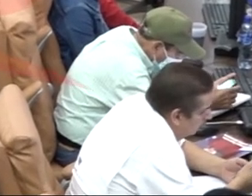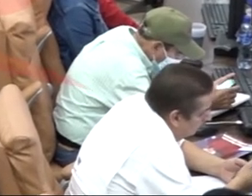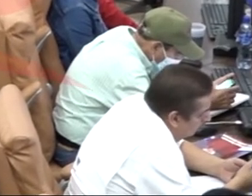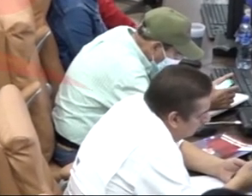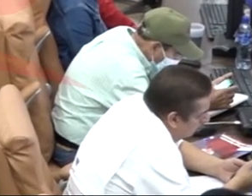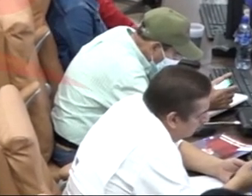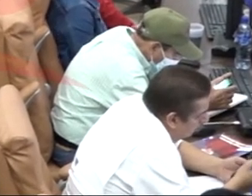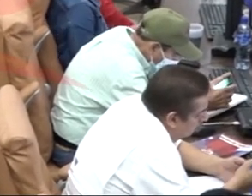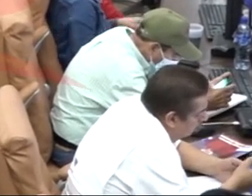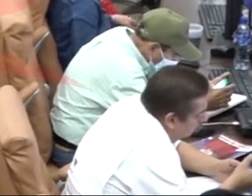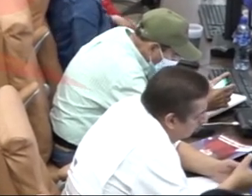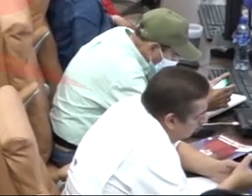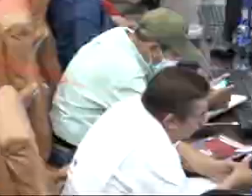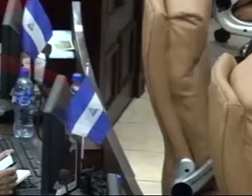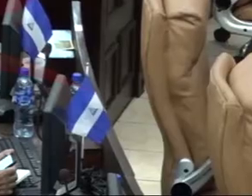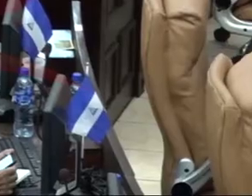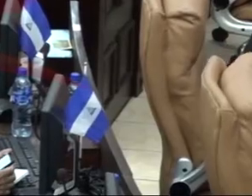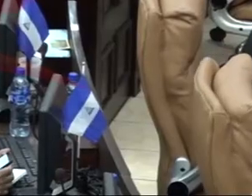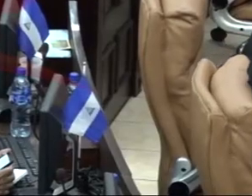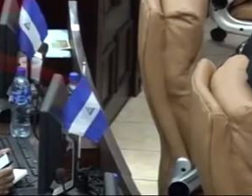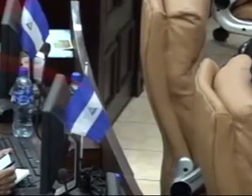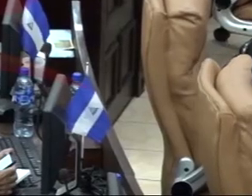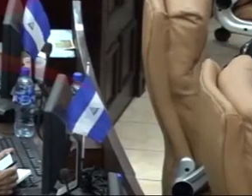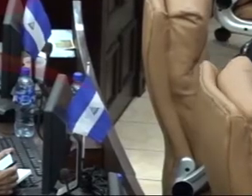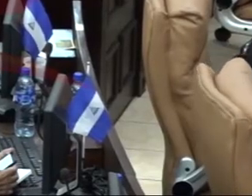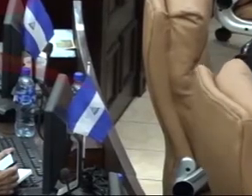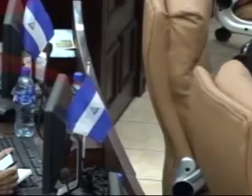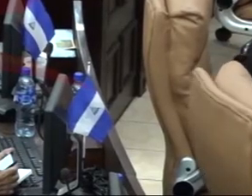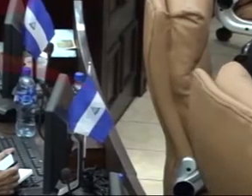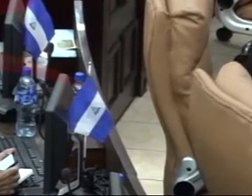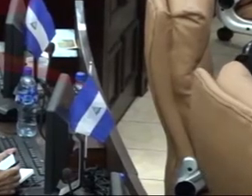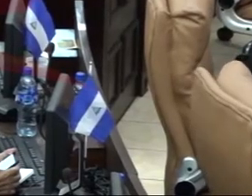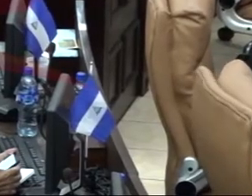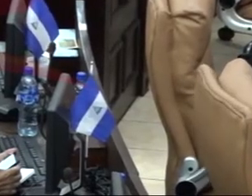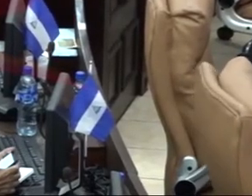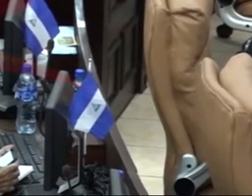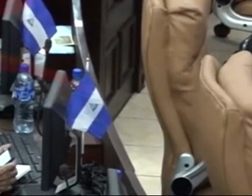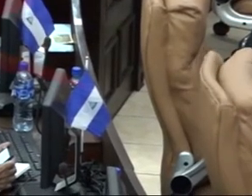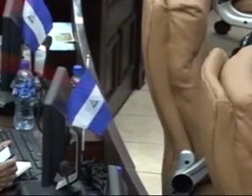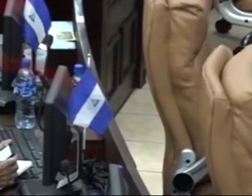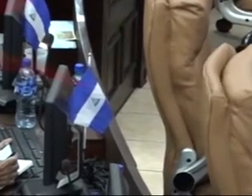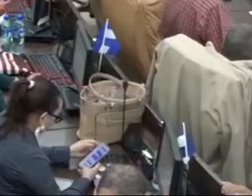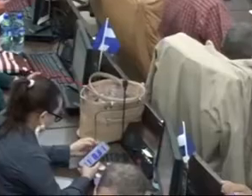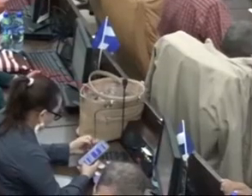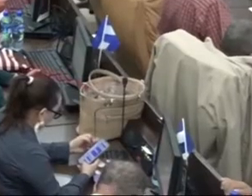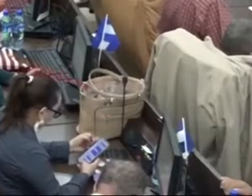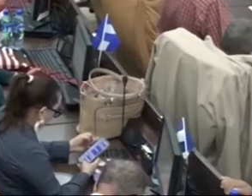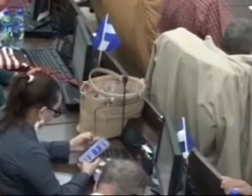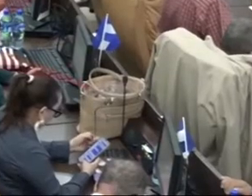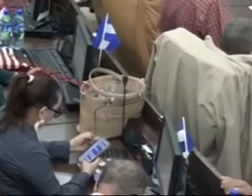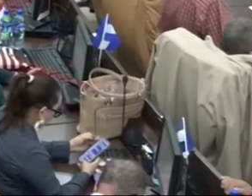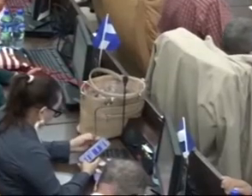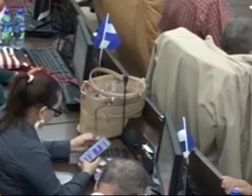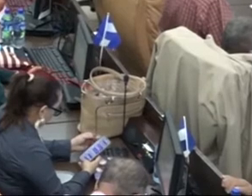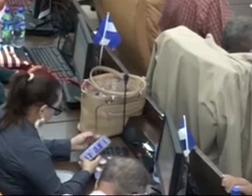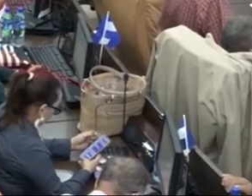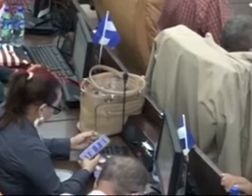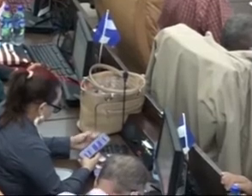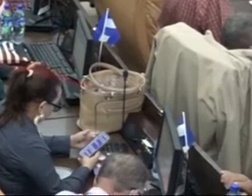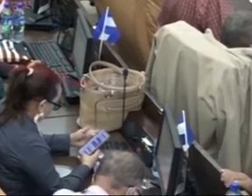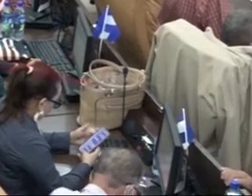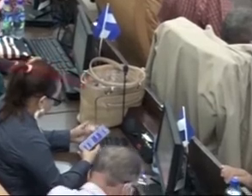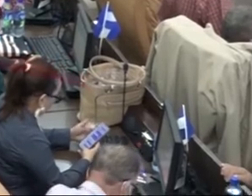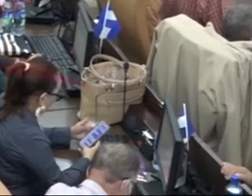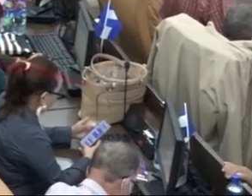análisis jurídico exhaustivo de las normas jurídicas contenidas en el UNME. Una vez realizado el estudio y el análisis de las